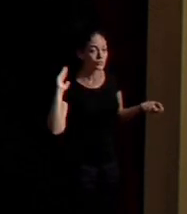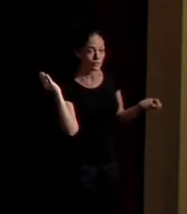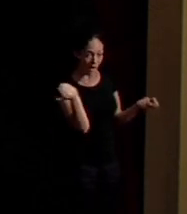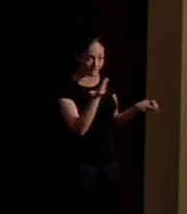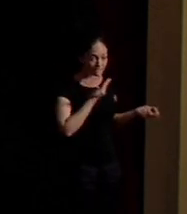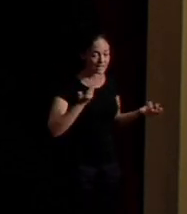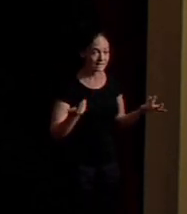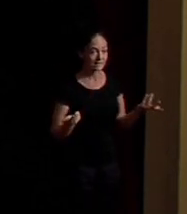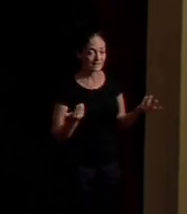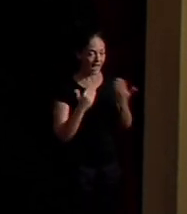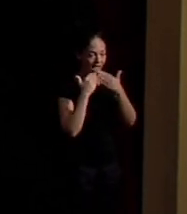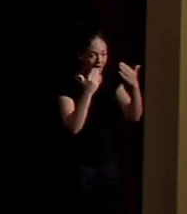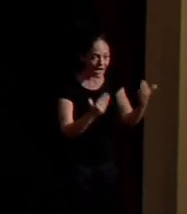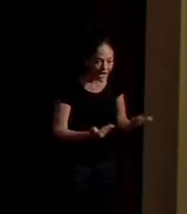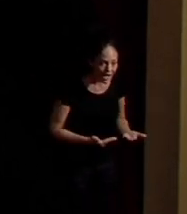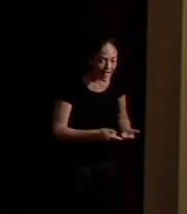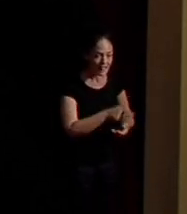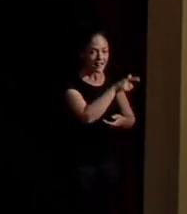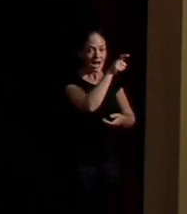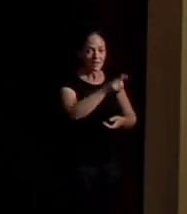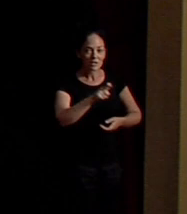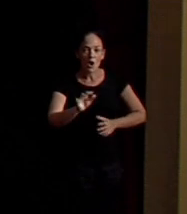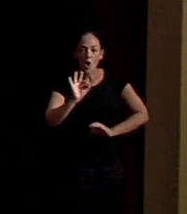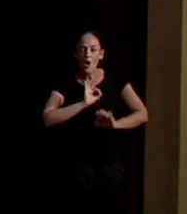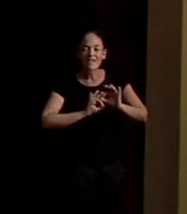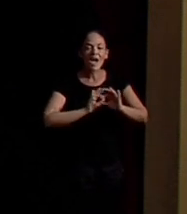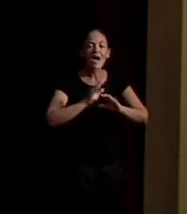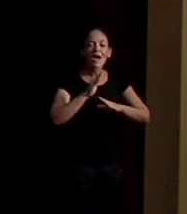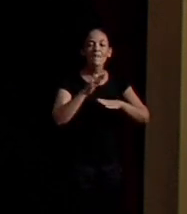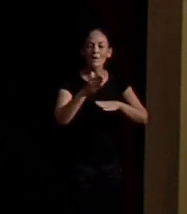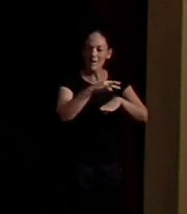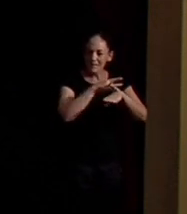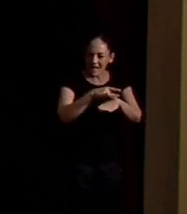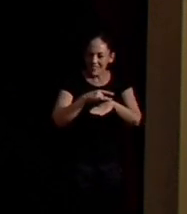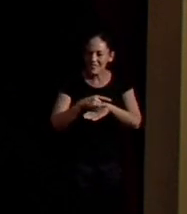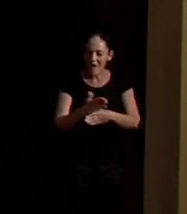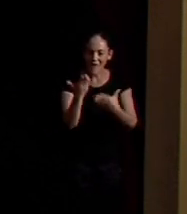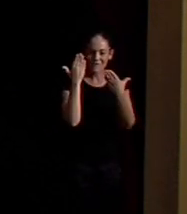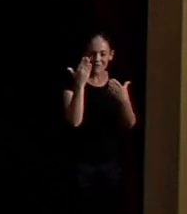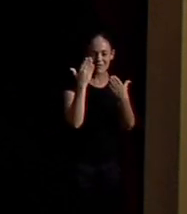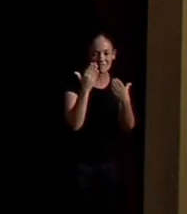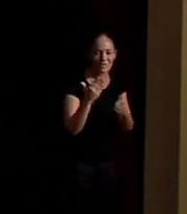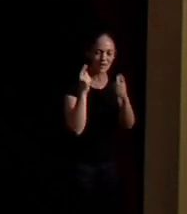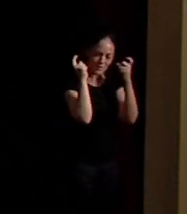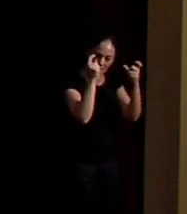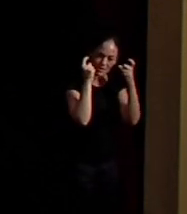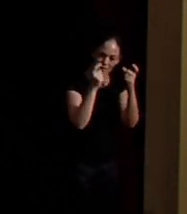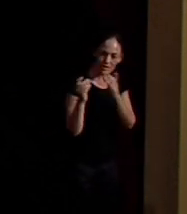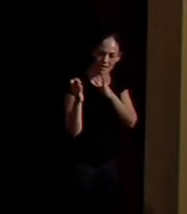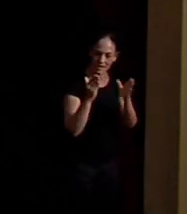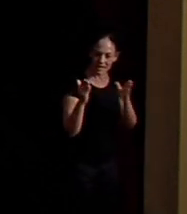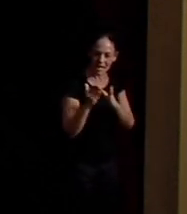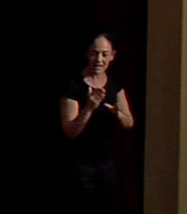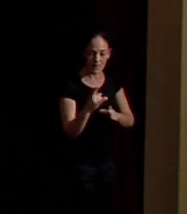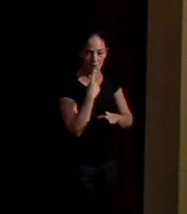Gracias a las organizadoras por la invitación, enhorabuena por el esfuerzo en estos tiempos tan complejos y